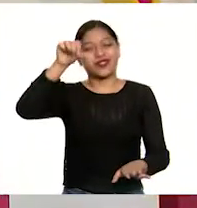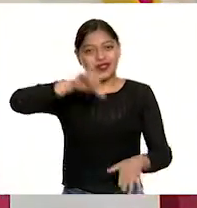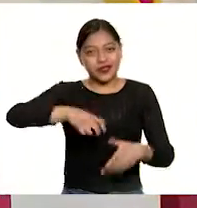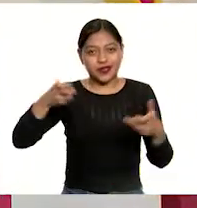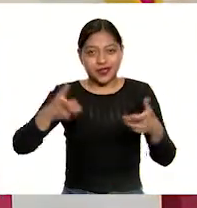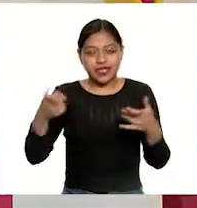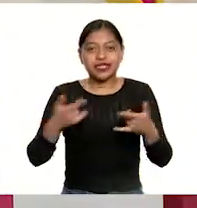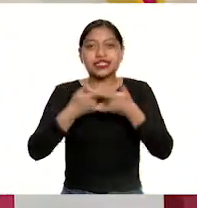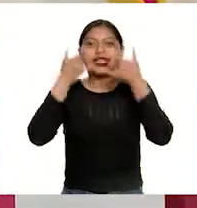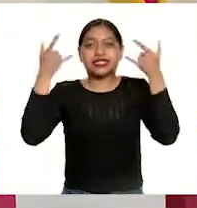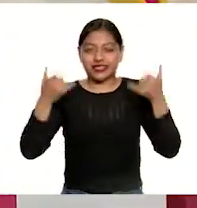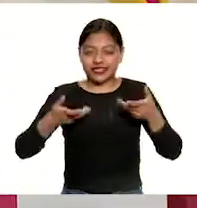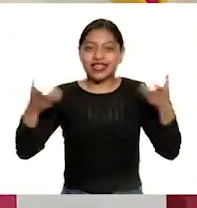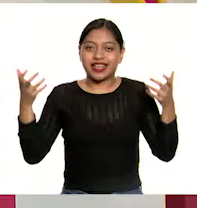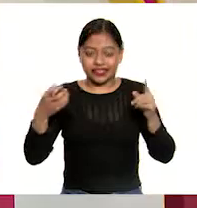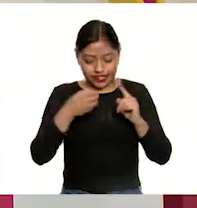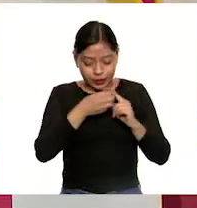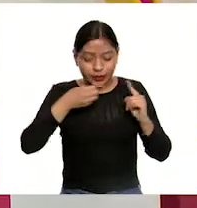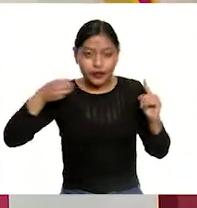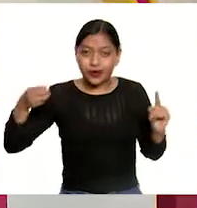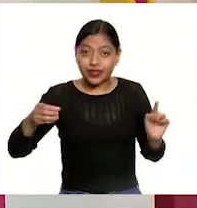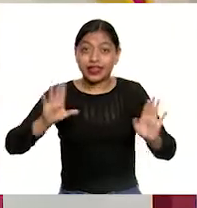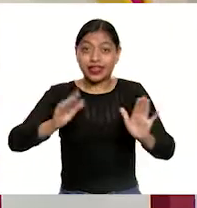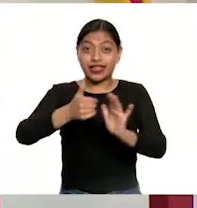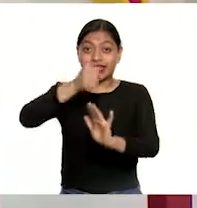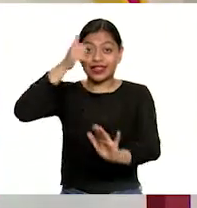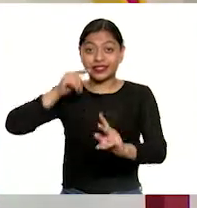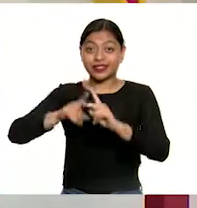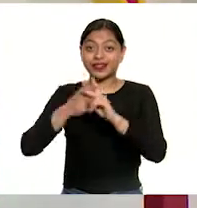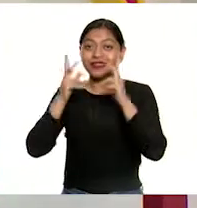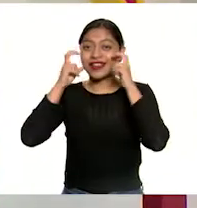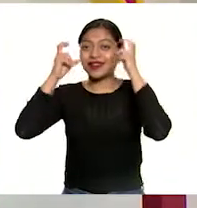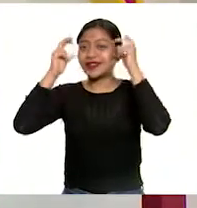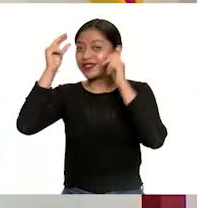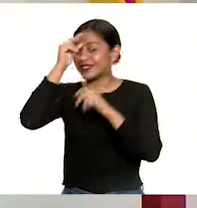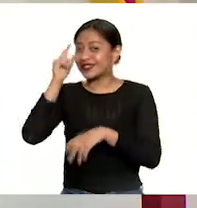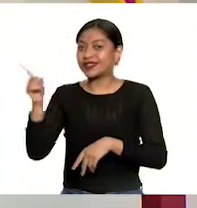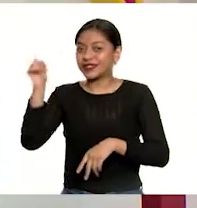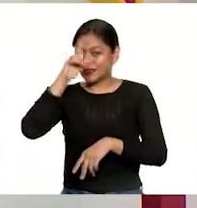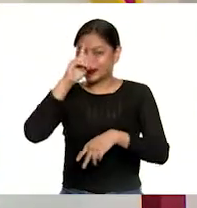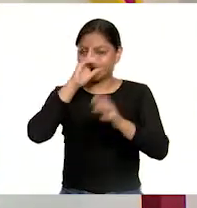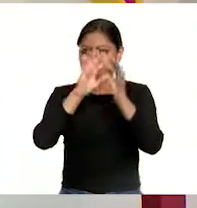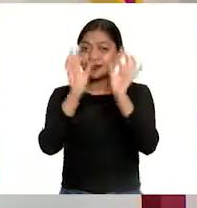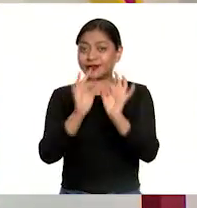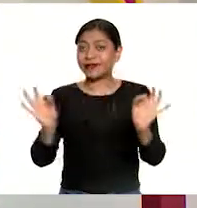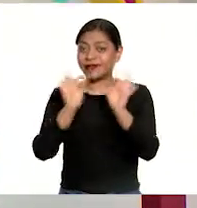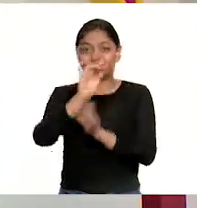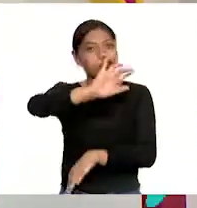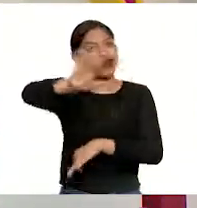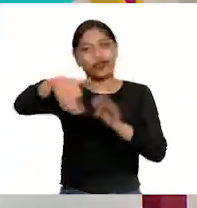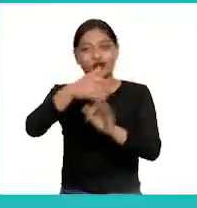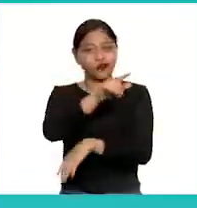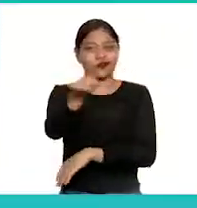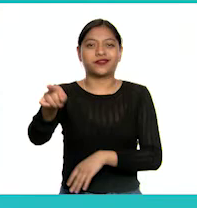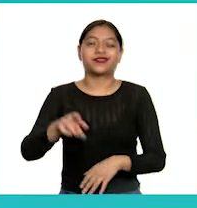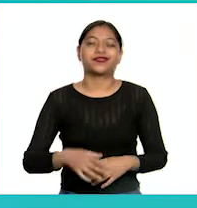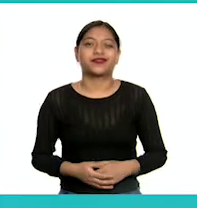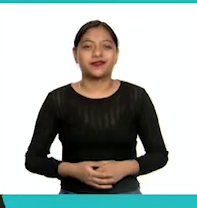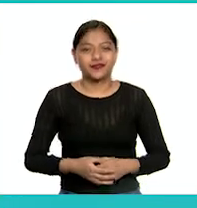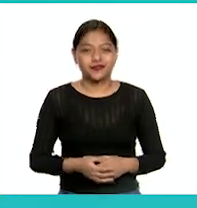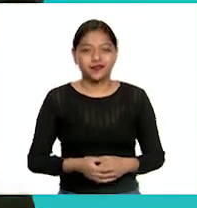de hoy, construyendo un cuento. Pero para empezar, vamos primero con Ajo Listo, que nos tiene una recomendación muy importante para todos nosotros.